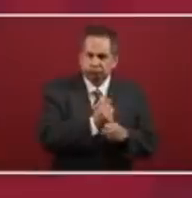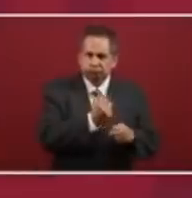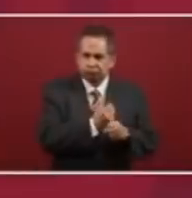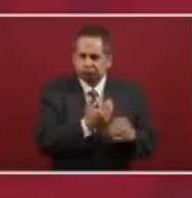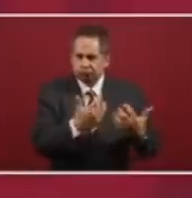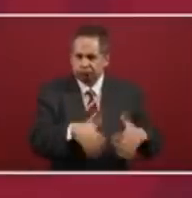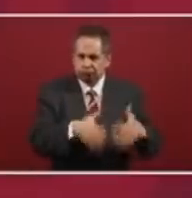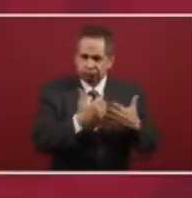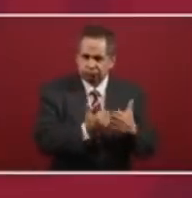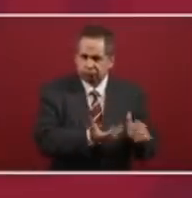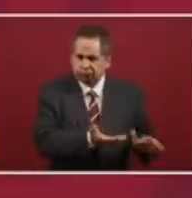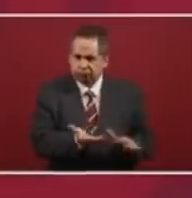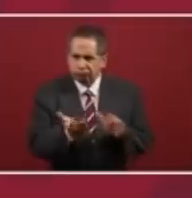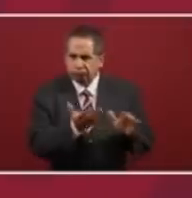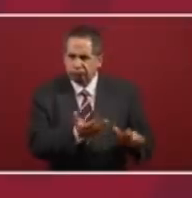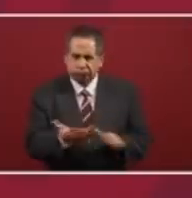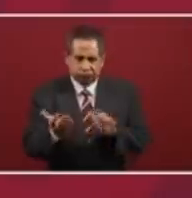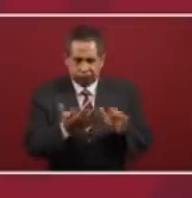1